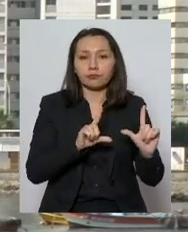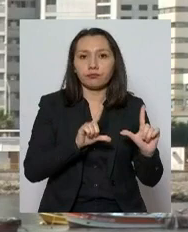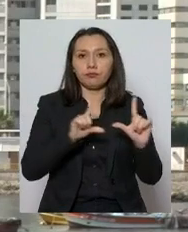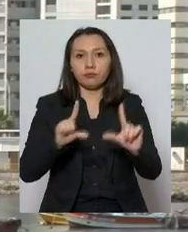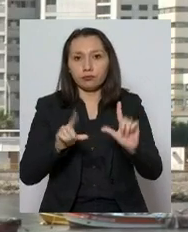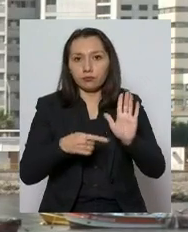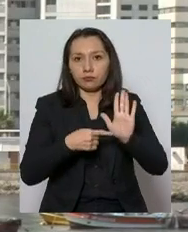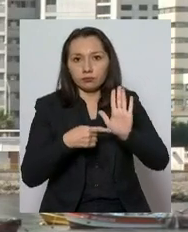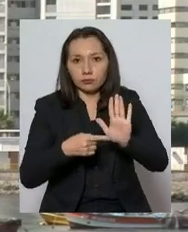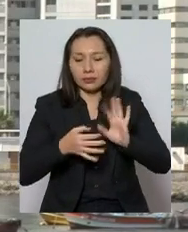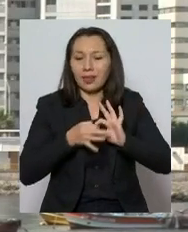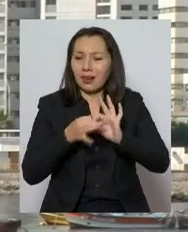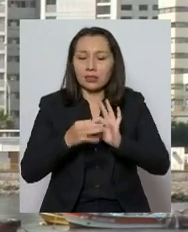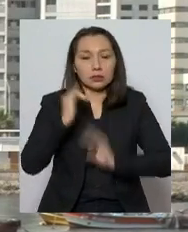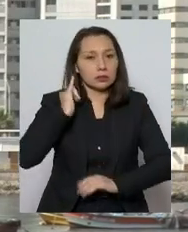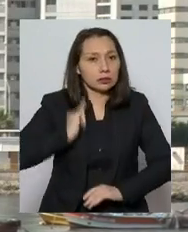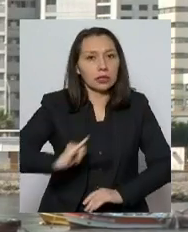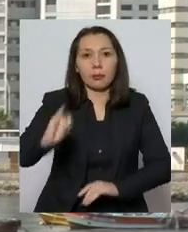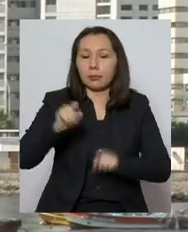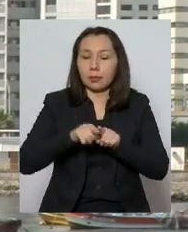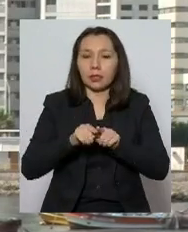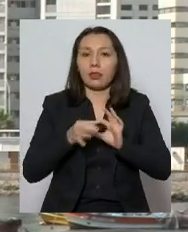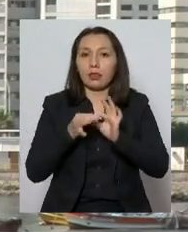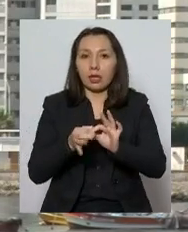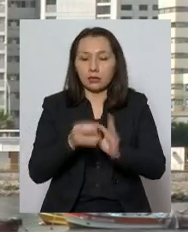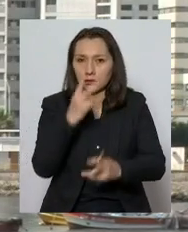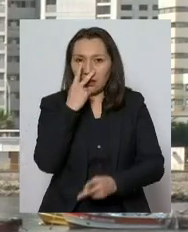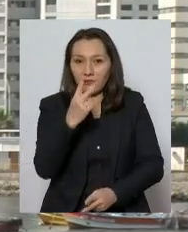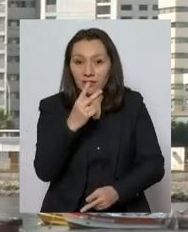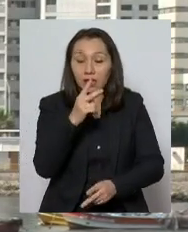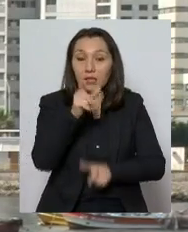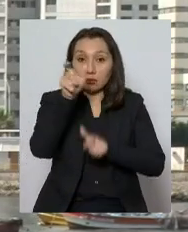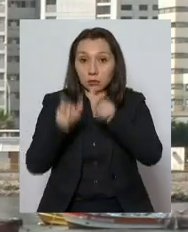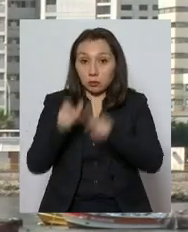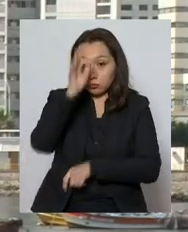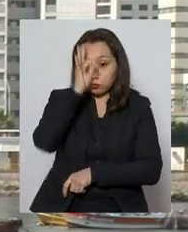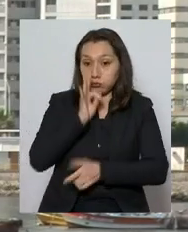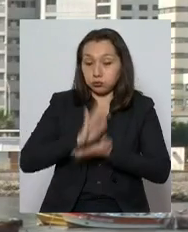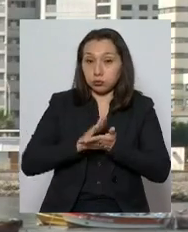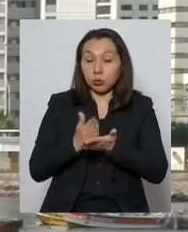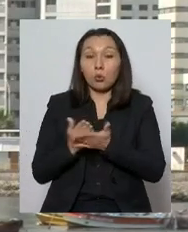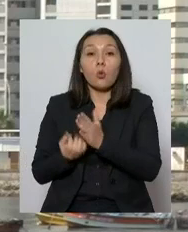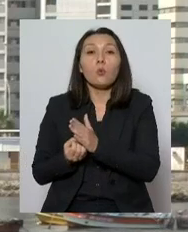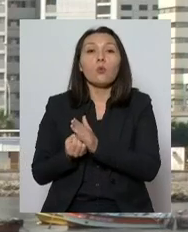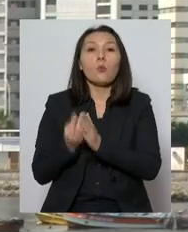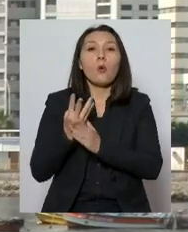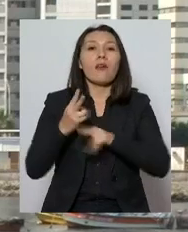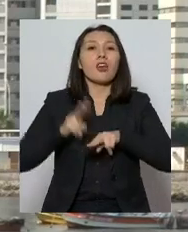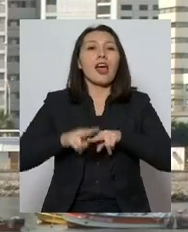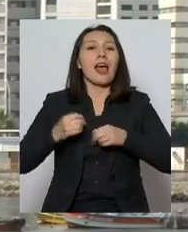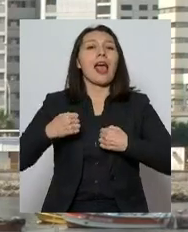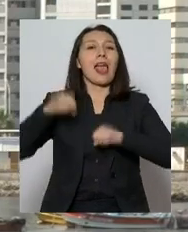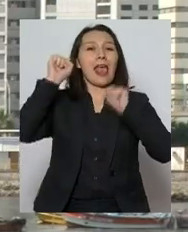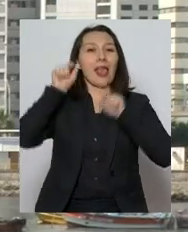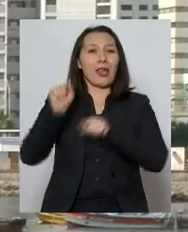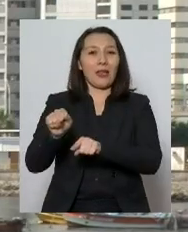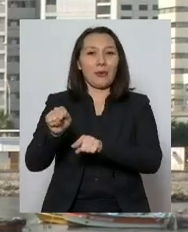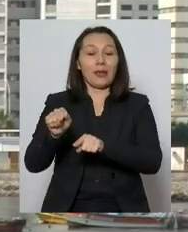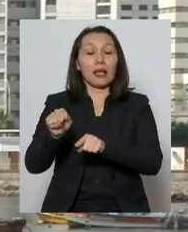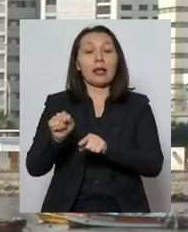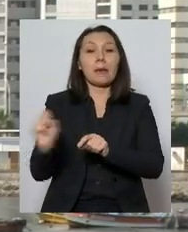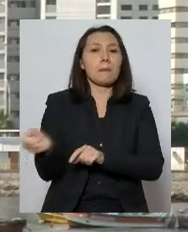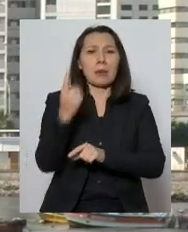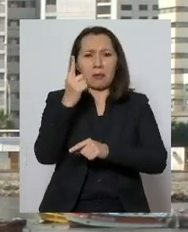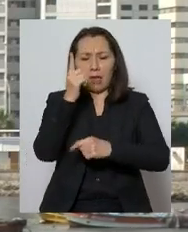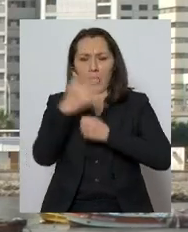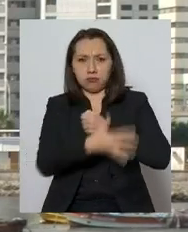y agradecerles siempre que vemos en ellos los nuevos héroes, la primera